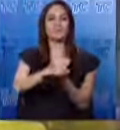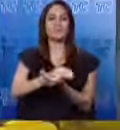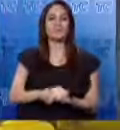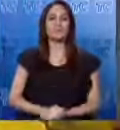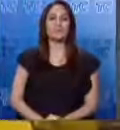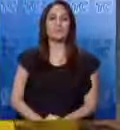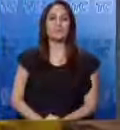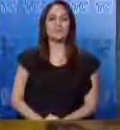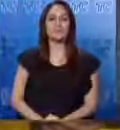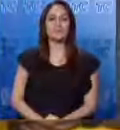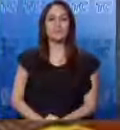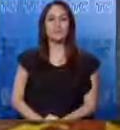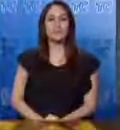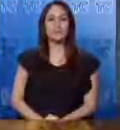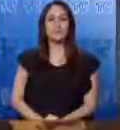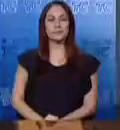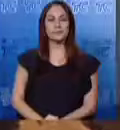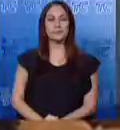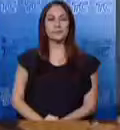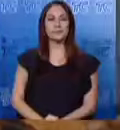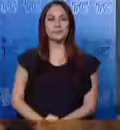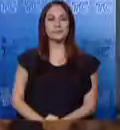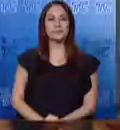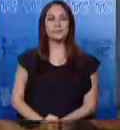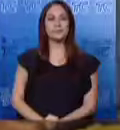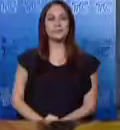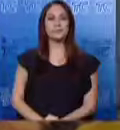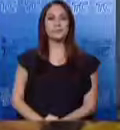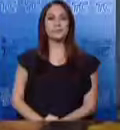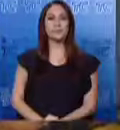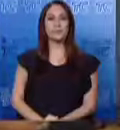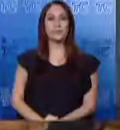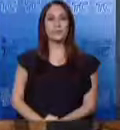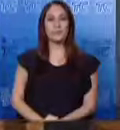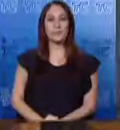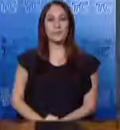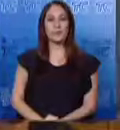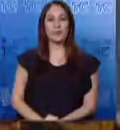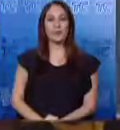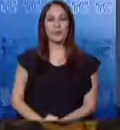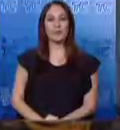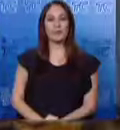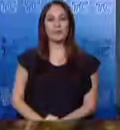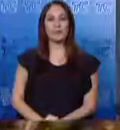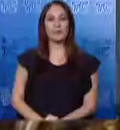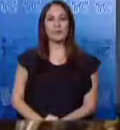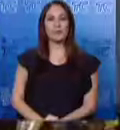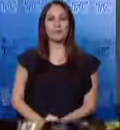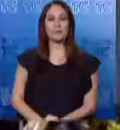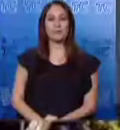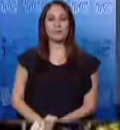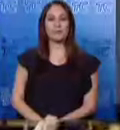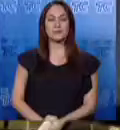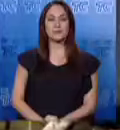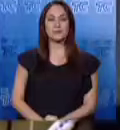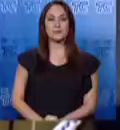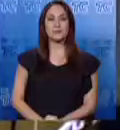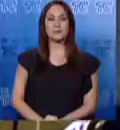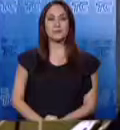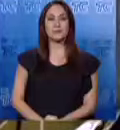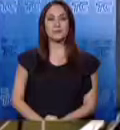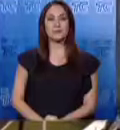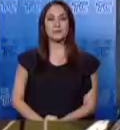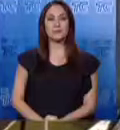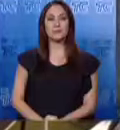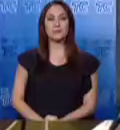Camina bajito, tiene un espejo, refleja paz en su camino. No